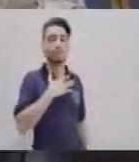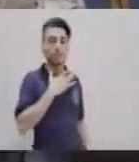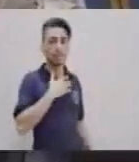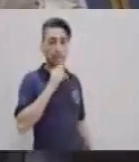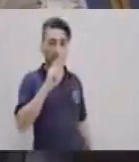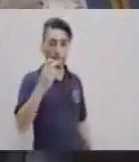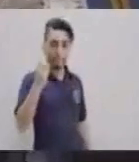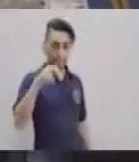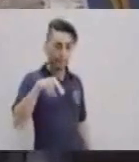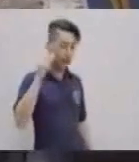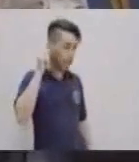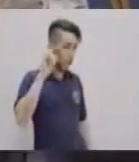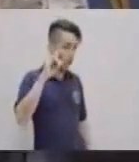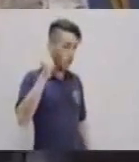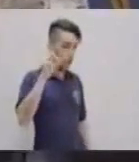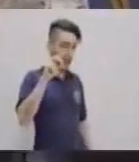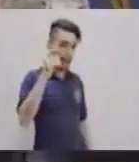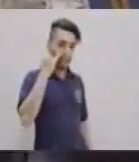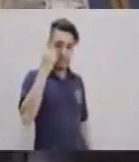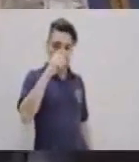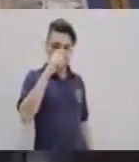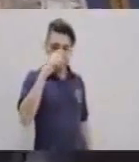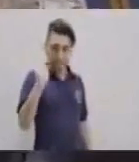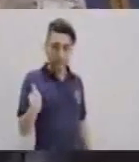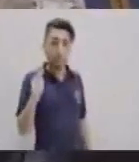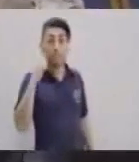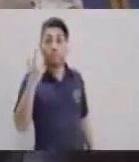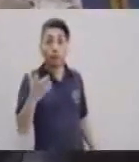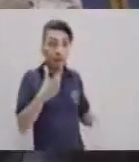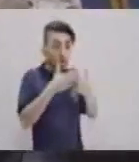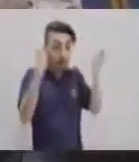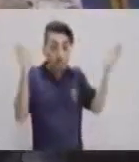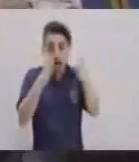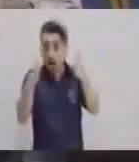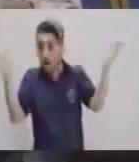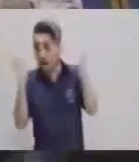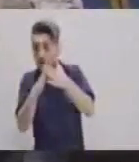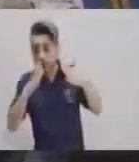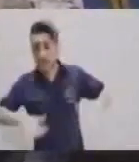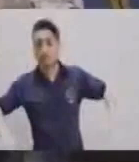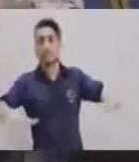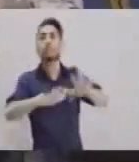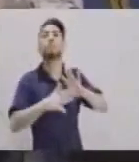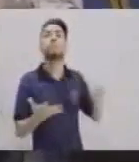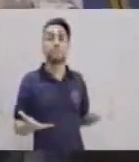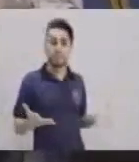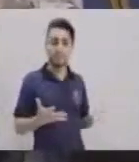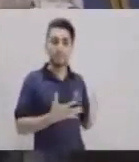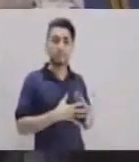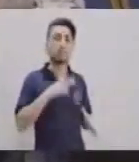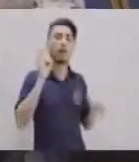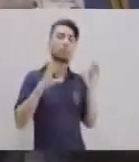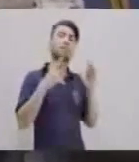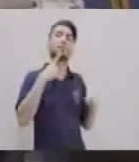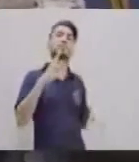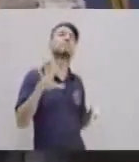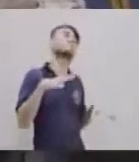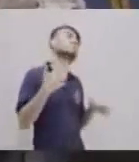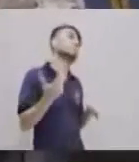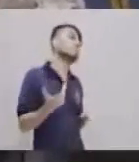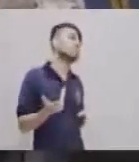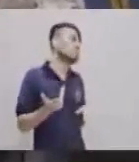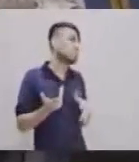vanguardistas. Aparte de que ellos iban abriendo camino, que no había nada parecido, sino que cuando a veces se describe la